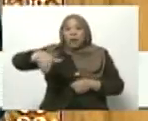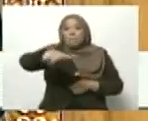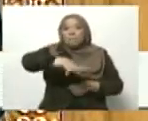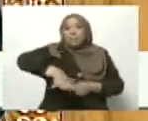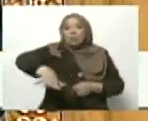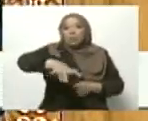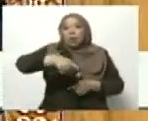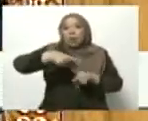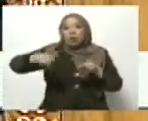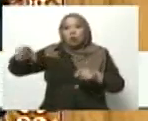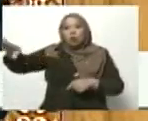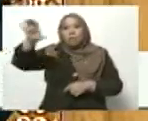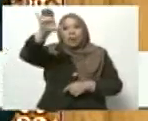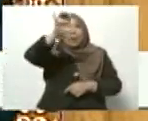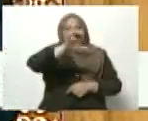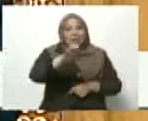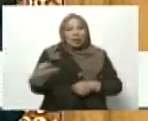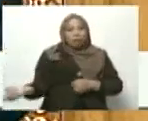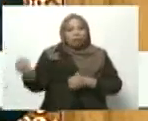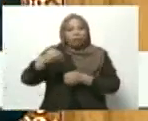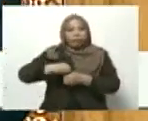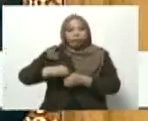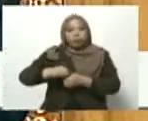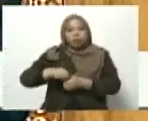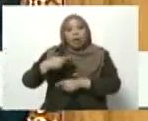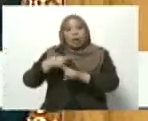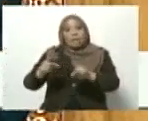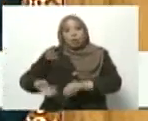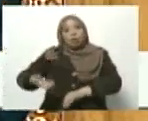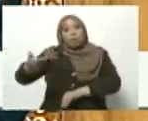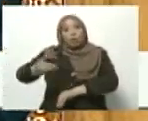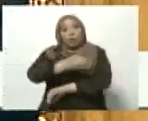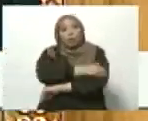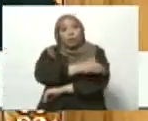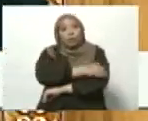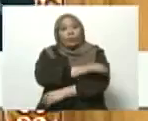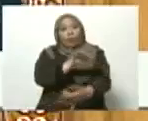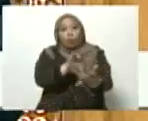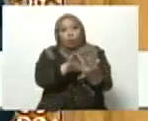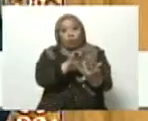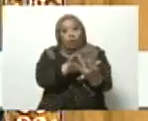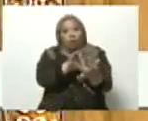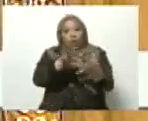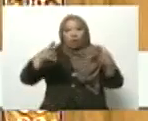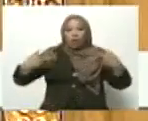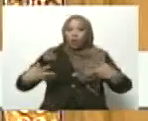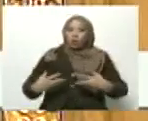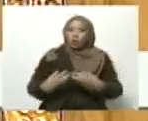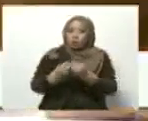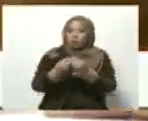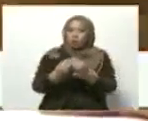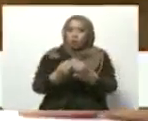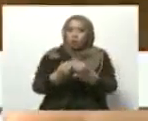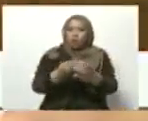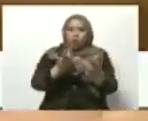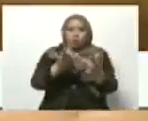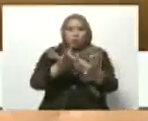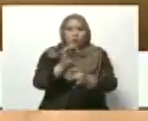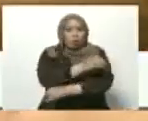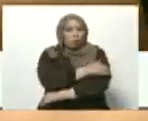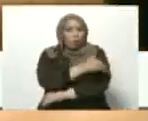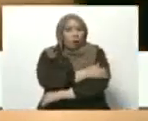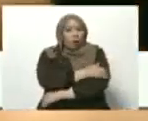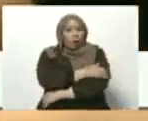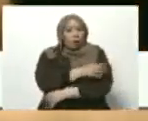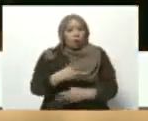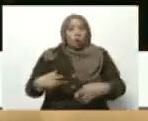que la oposición estaba en permanente contacto, ese grupo en particular, estaba en permanente contacto